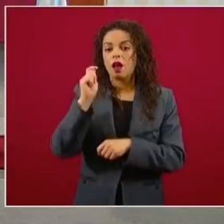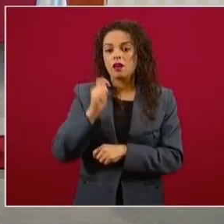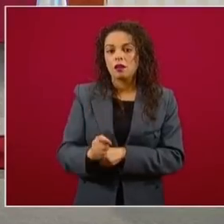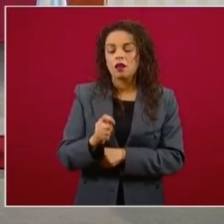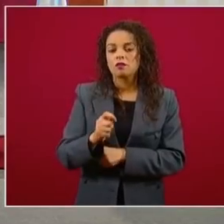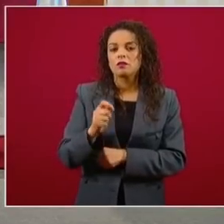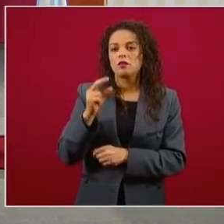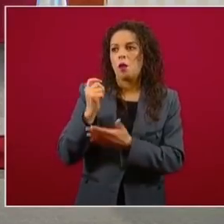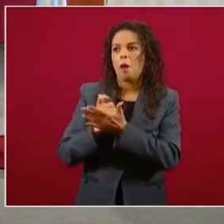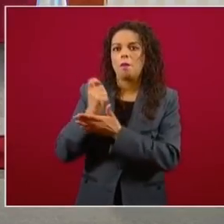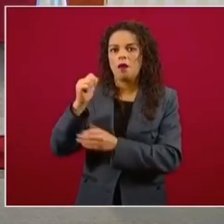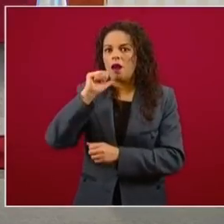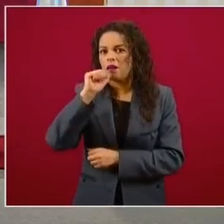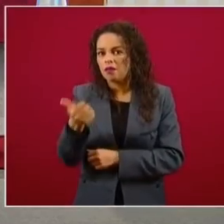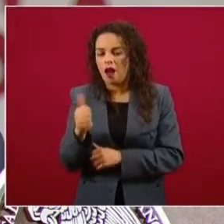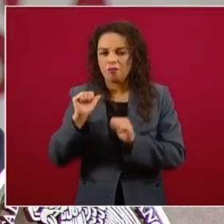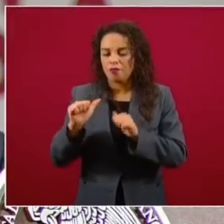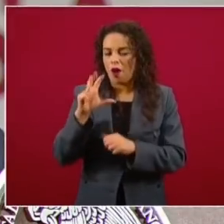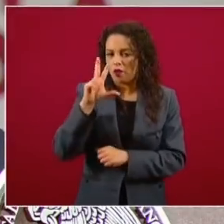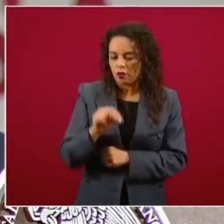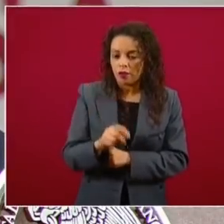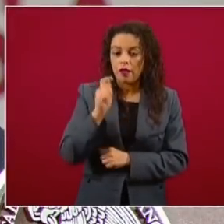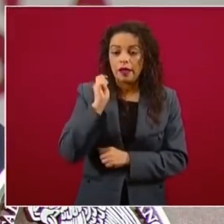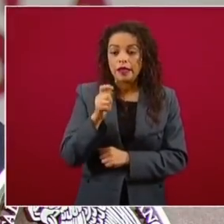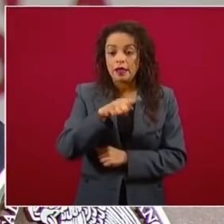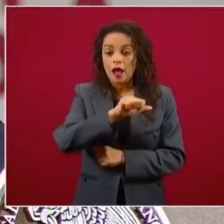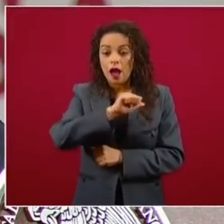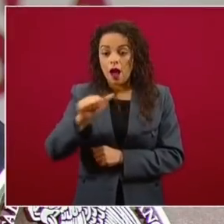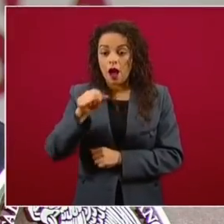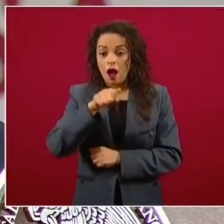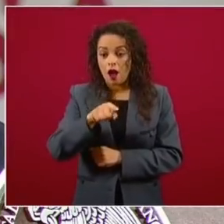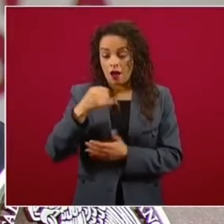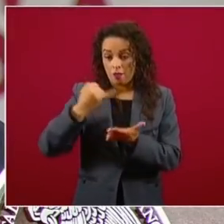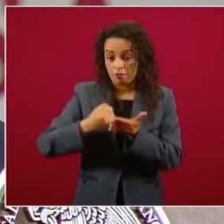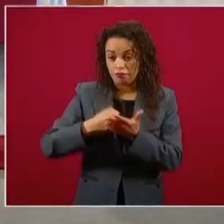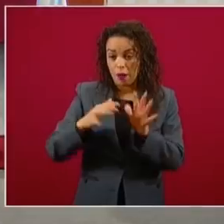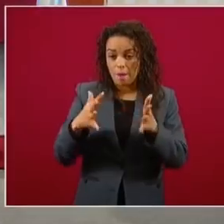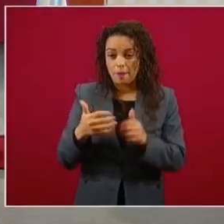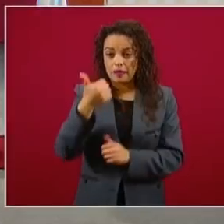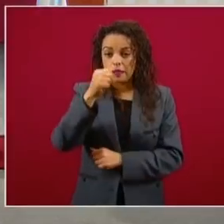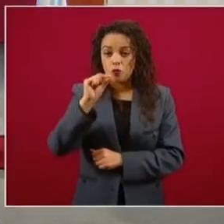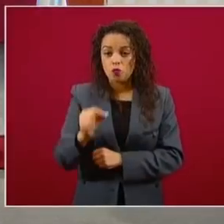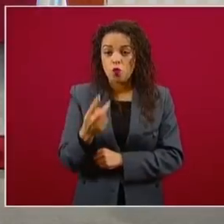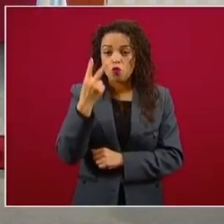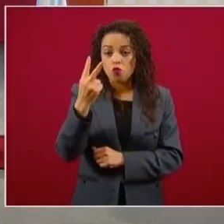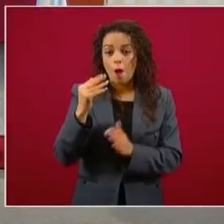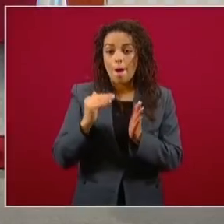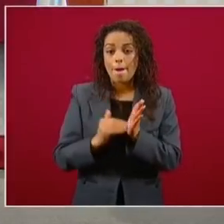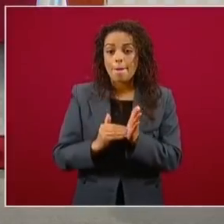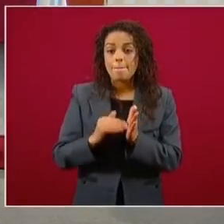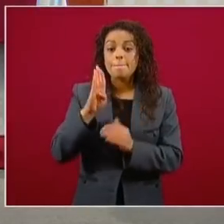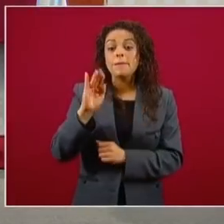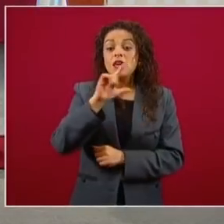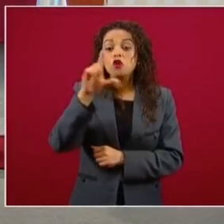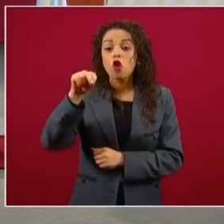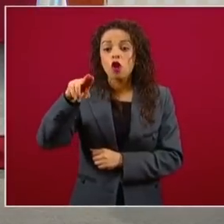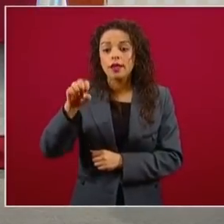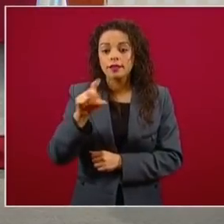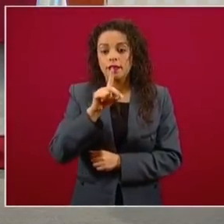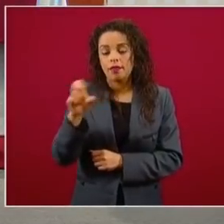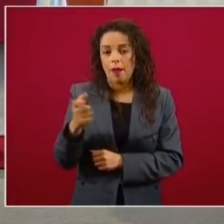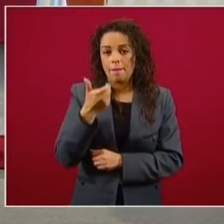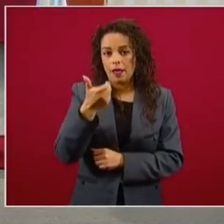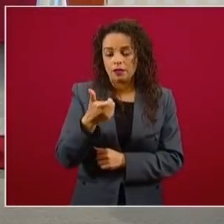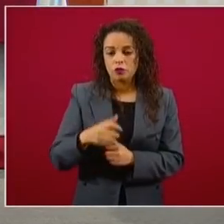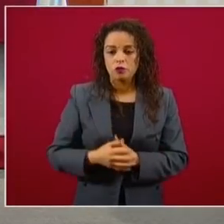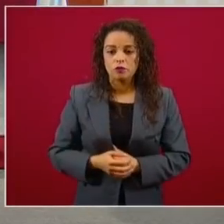ingresos, incluyendo financiamiento, ingresos no tributarios, se está estimando en 6.2 billones de pesos. Esto va a